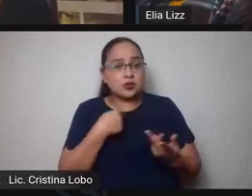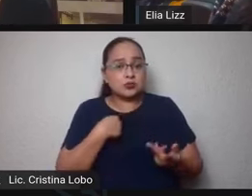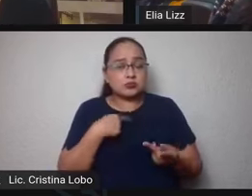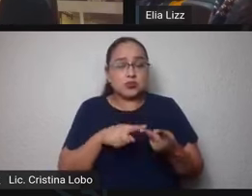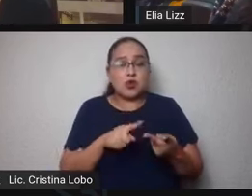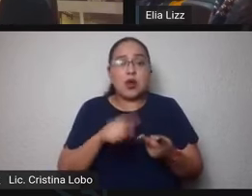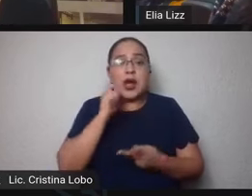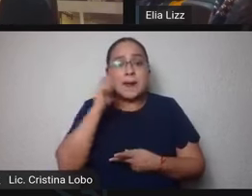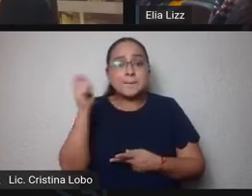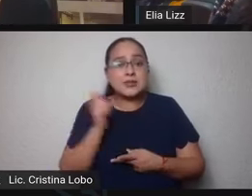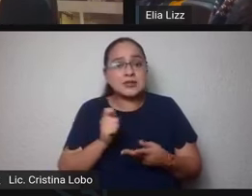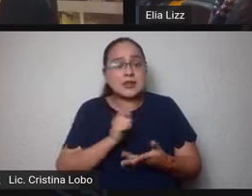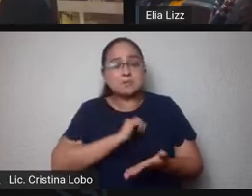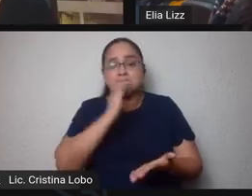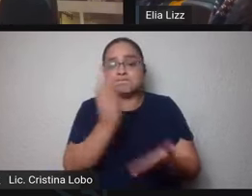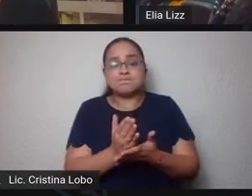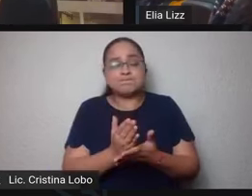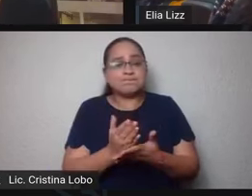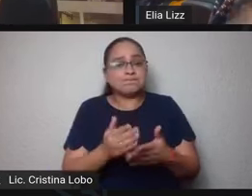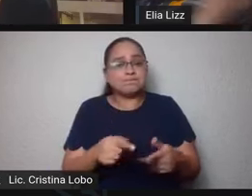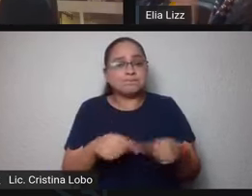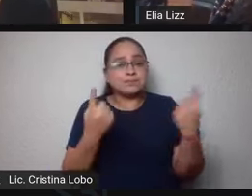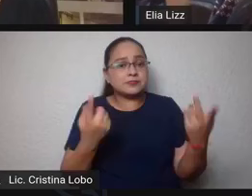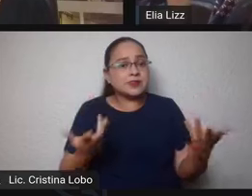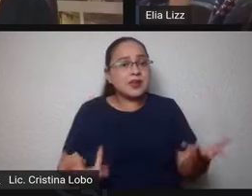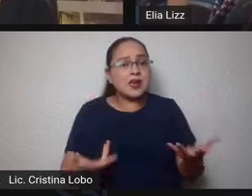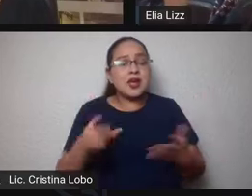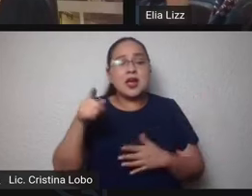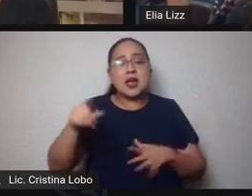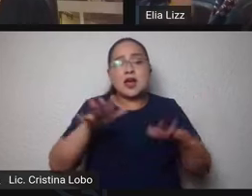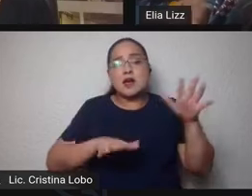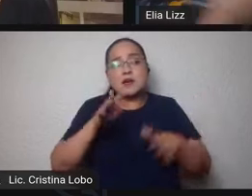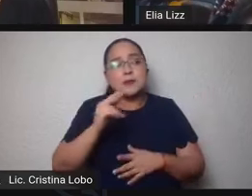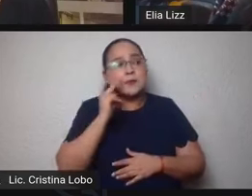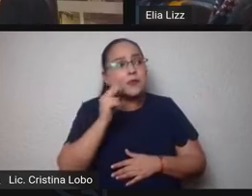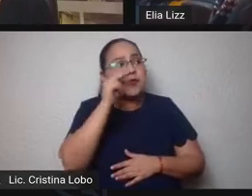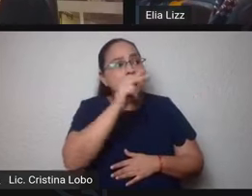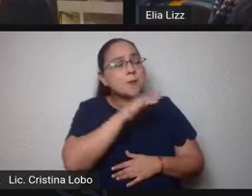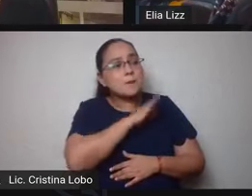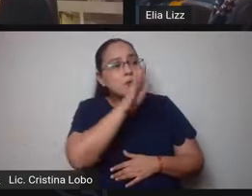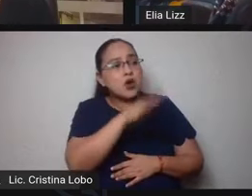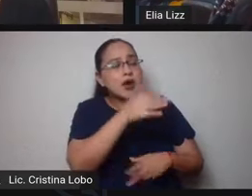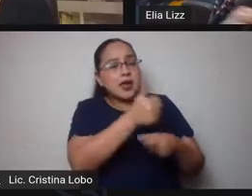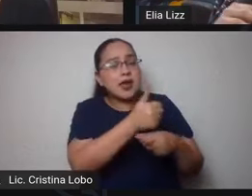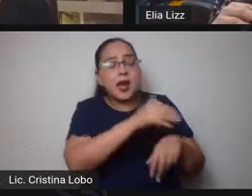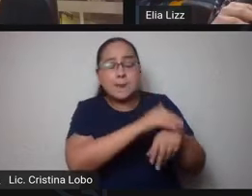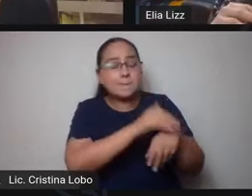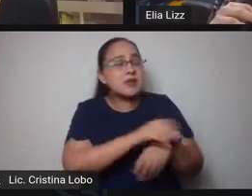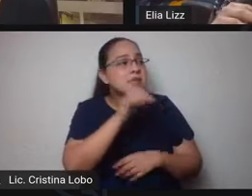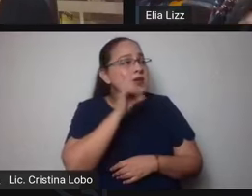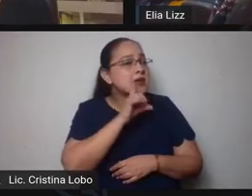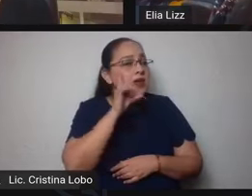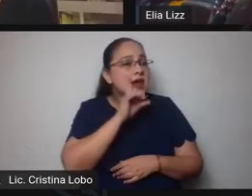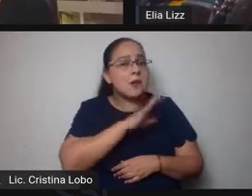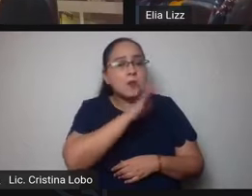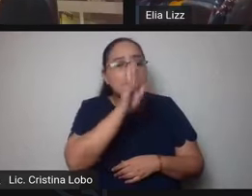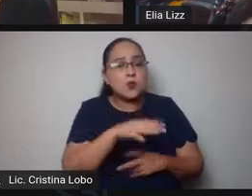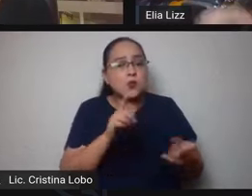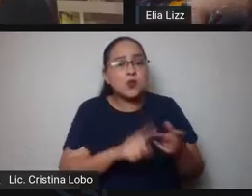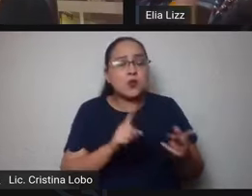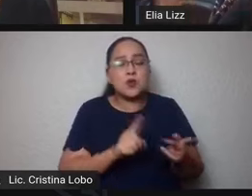amistad, empiezan a trabajar con que de repente vas viendo que se te van muriendo tus amigas, se te van muriendo las personas